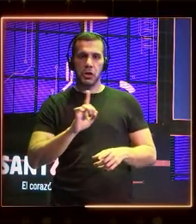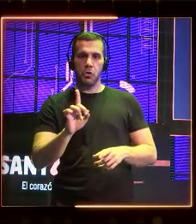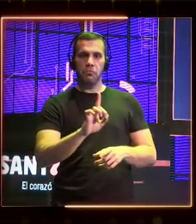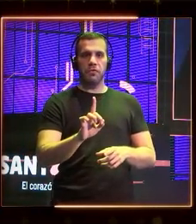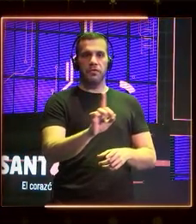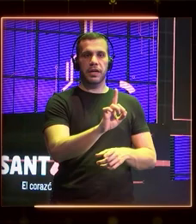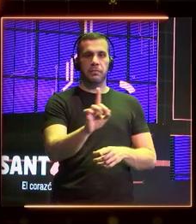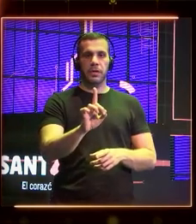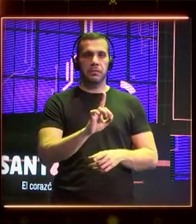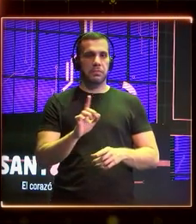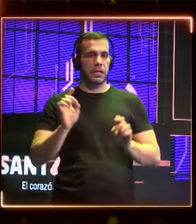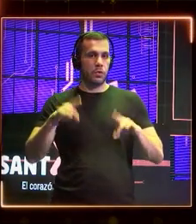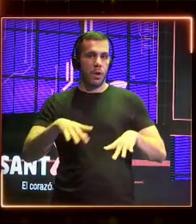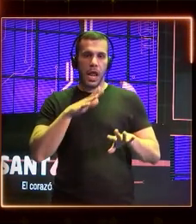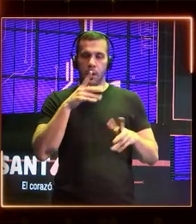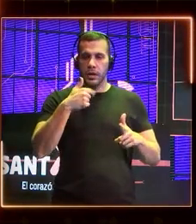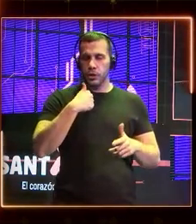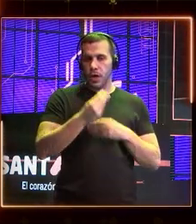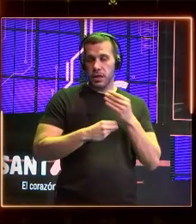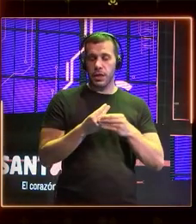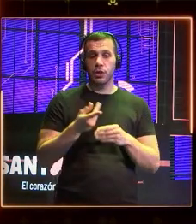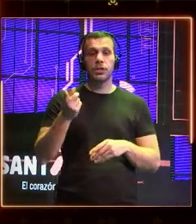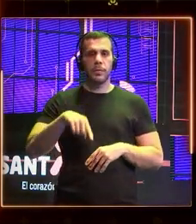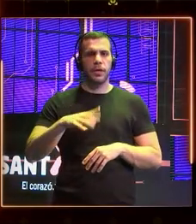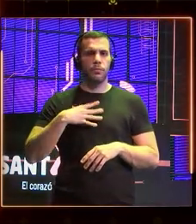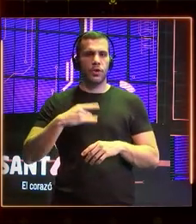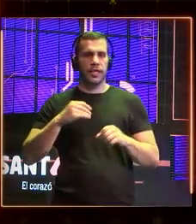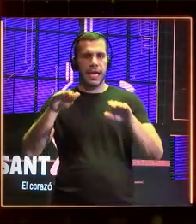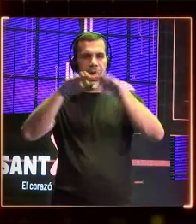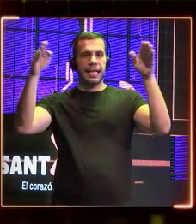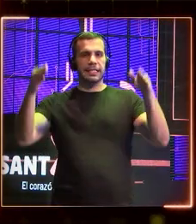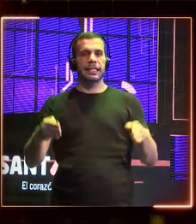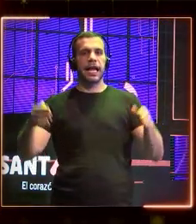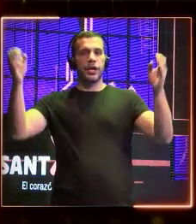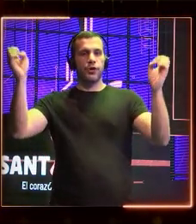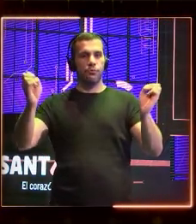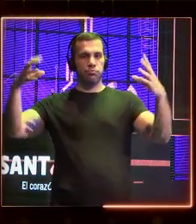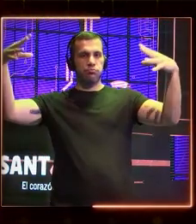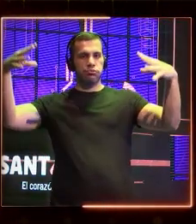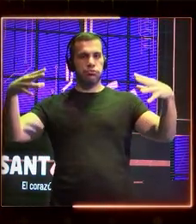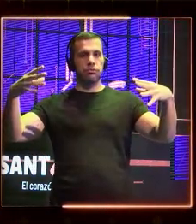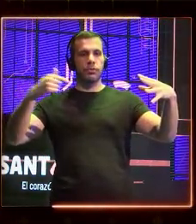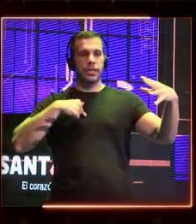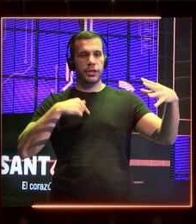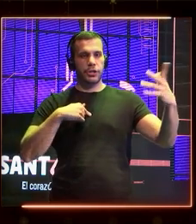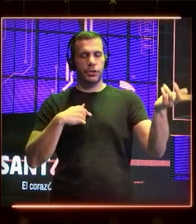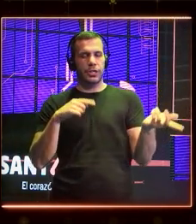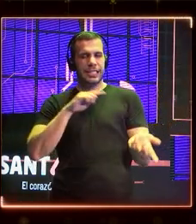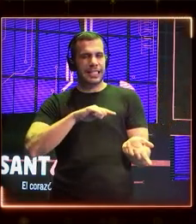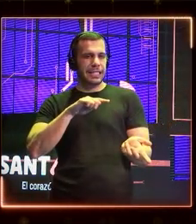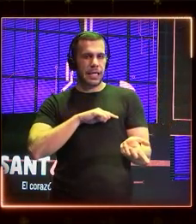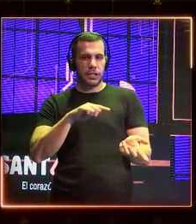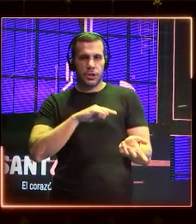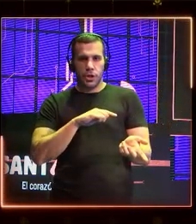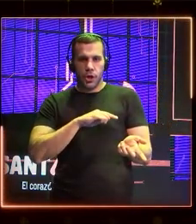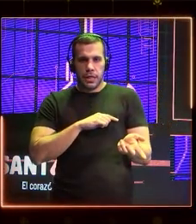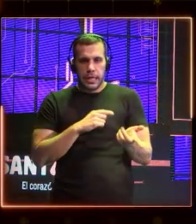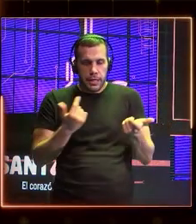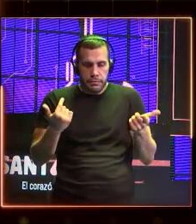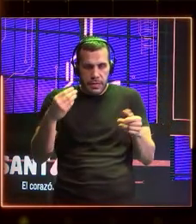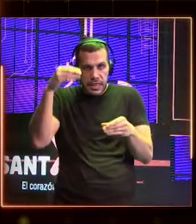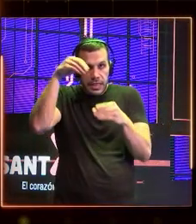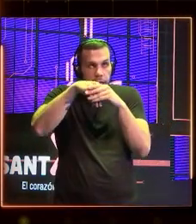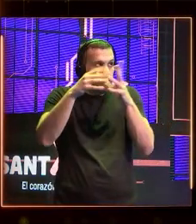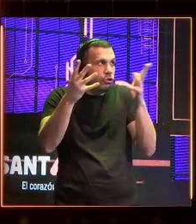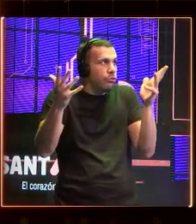estoy haciendo ahora podía encender las luces del escenario y tengo toda la sensación inmersiva a una calidad que no estamos